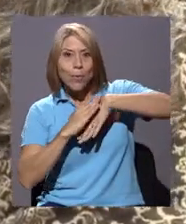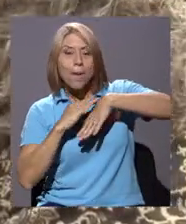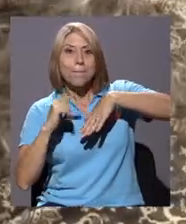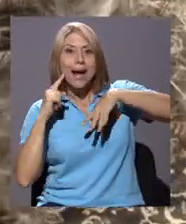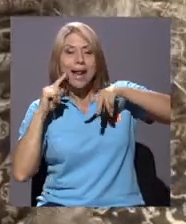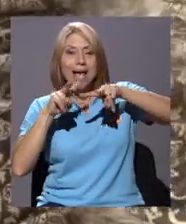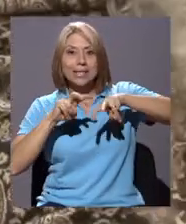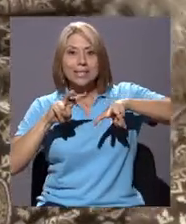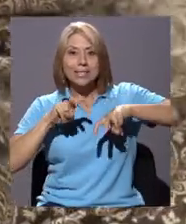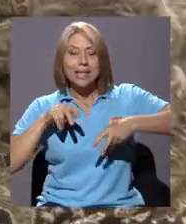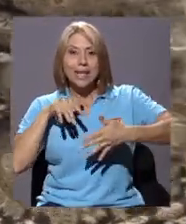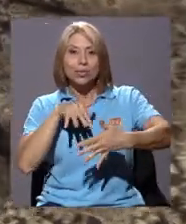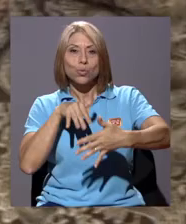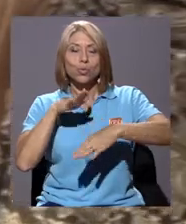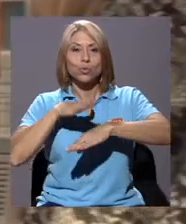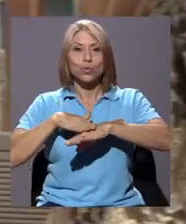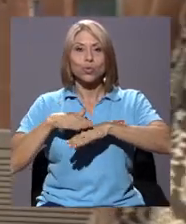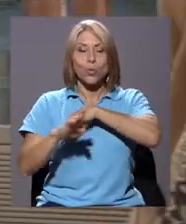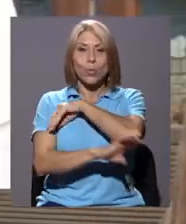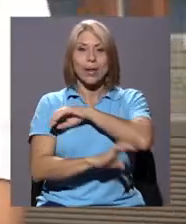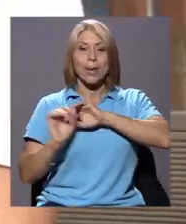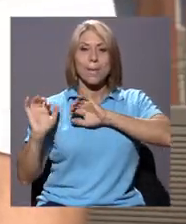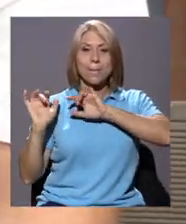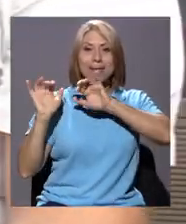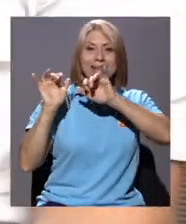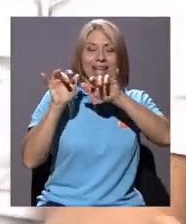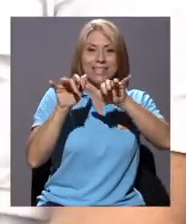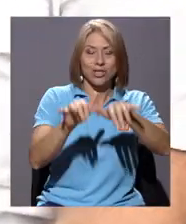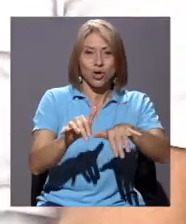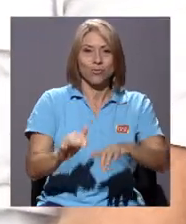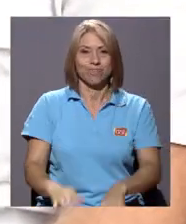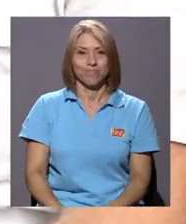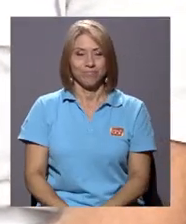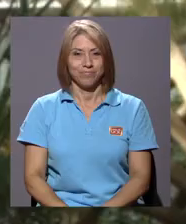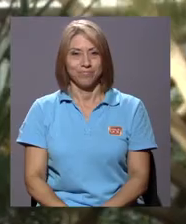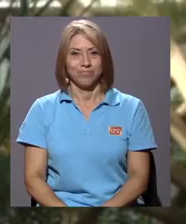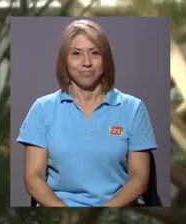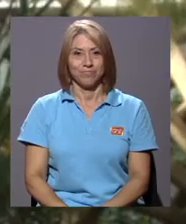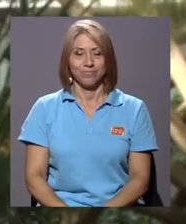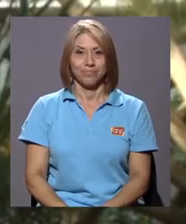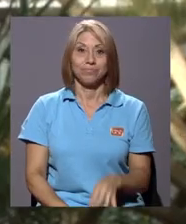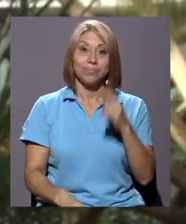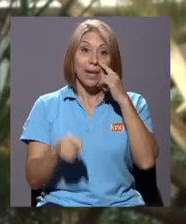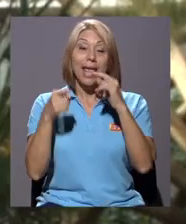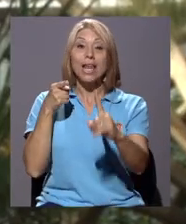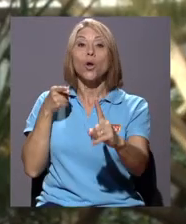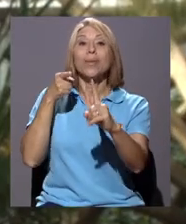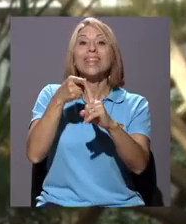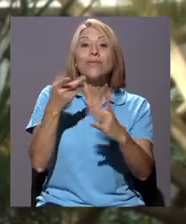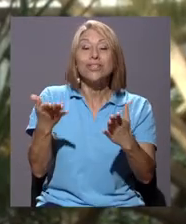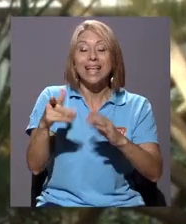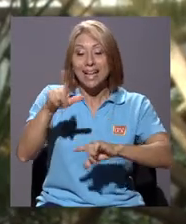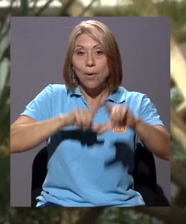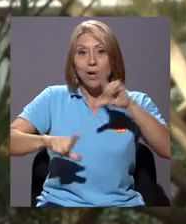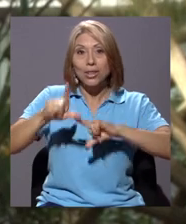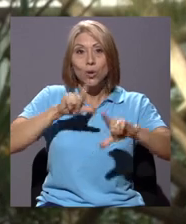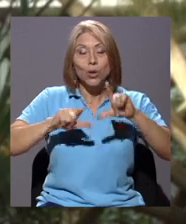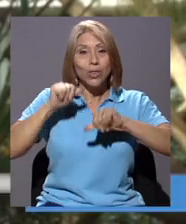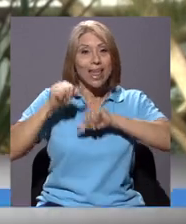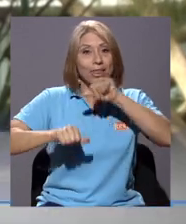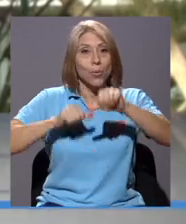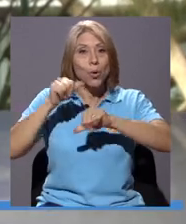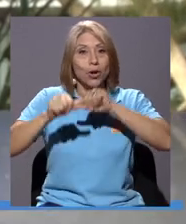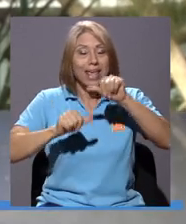migración. El objetivo de desarrollar el Laboratorio de Antropología Biológica dentro del